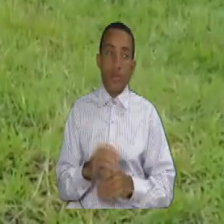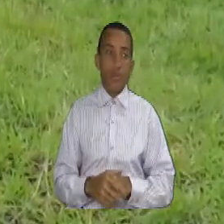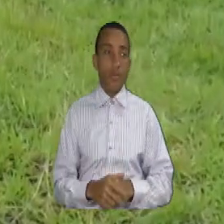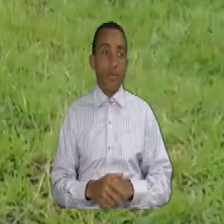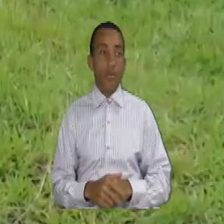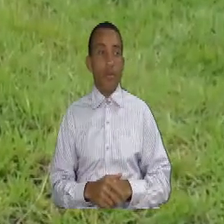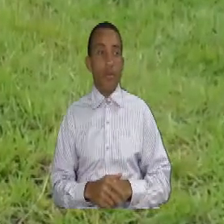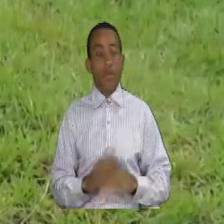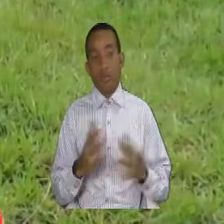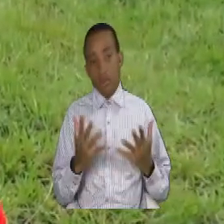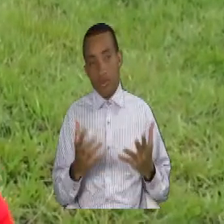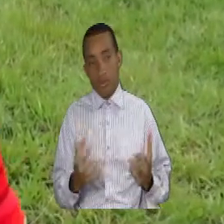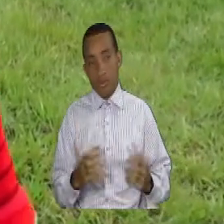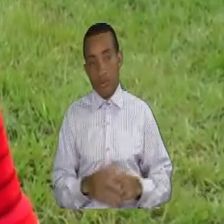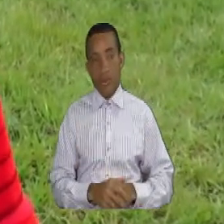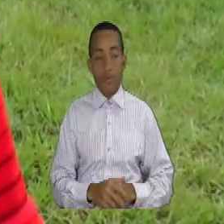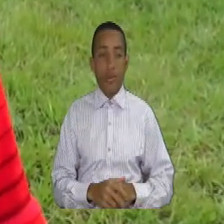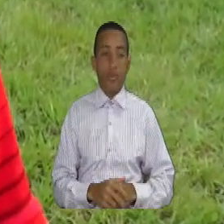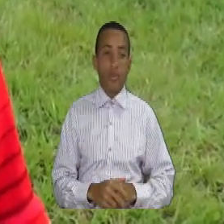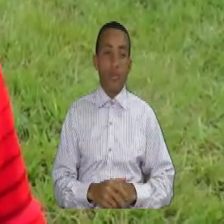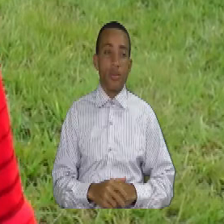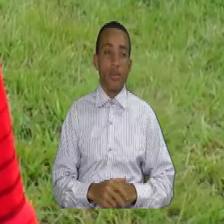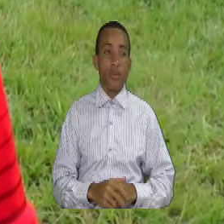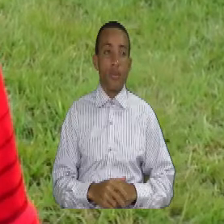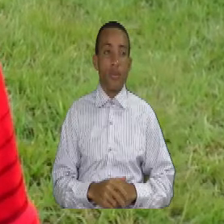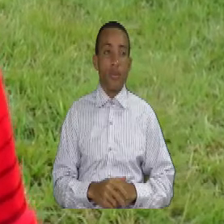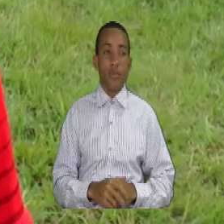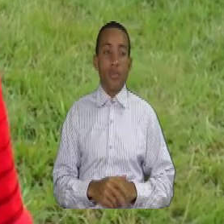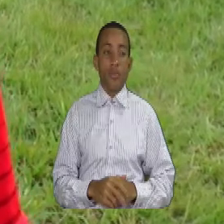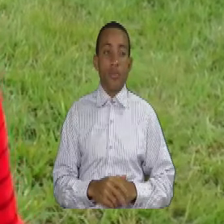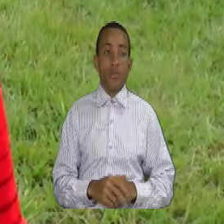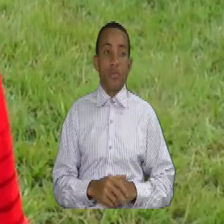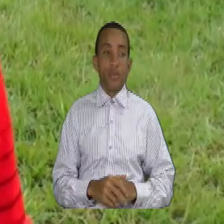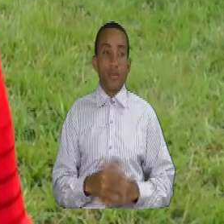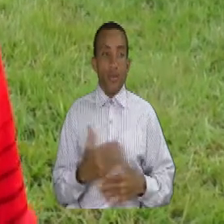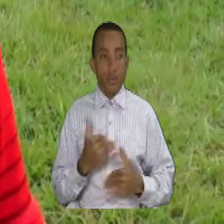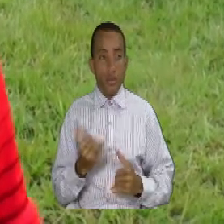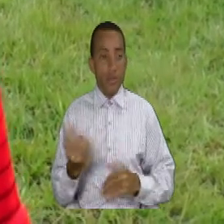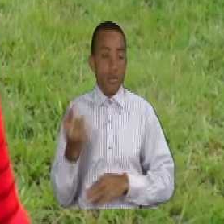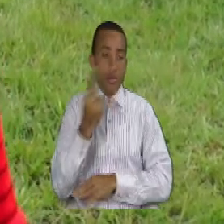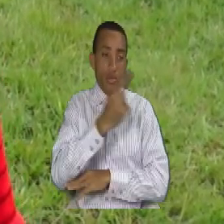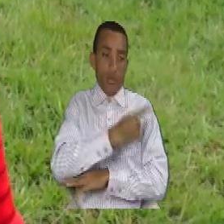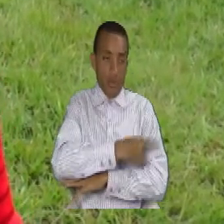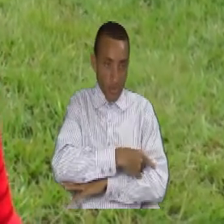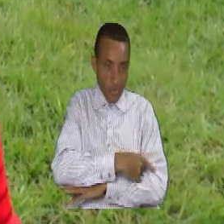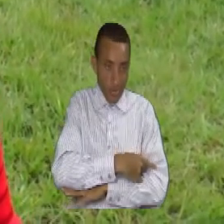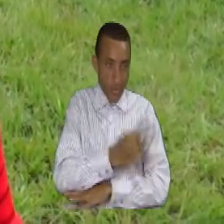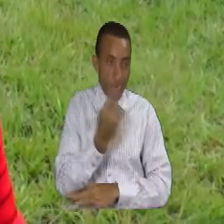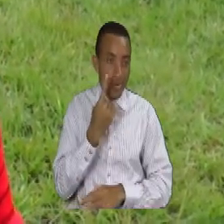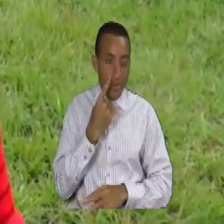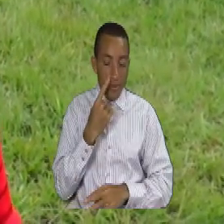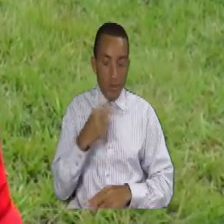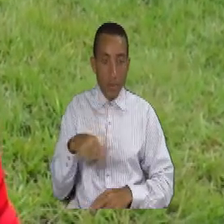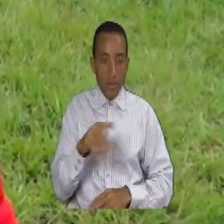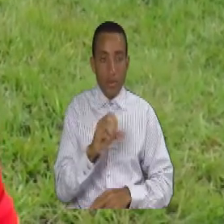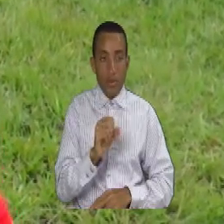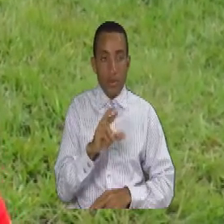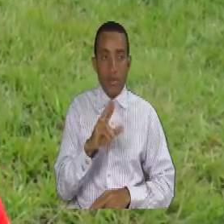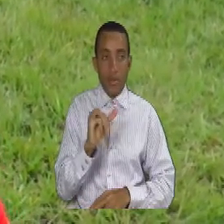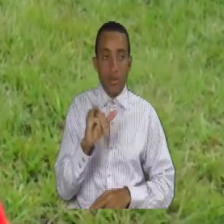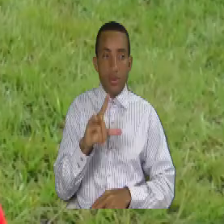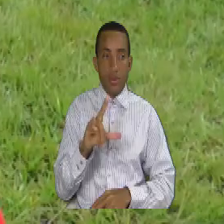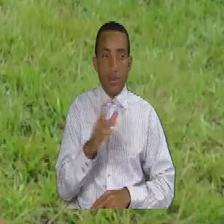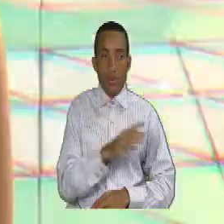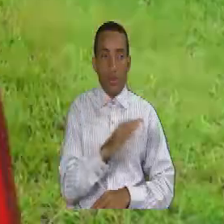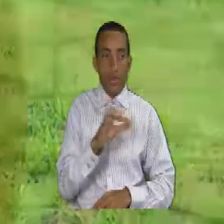quiero decir algo, te quiero decir feliz día del padre, a ti Ariel Plata Jiménez, te